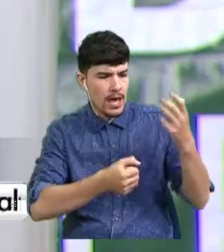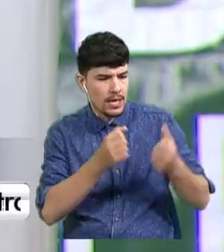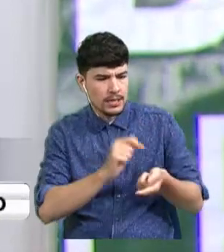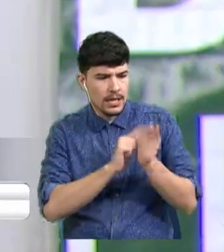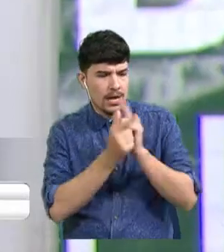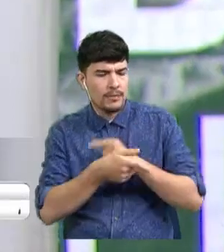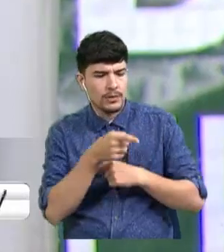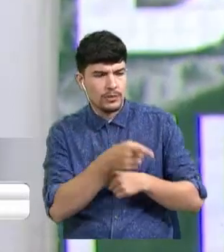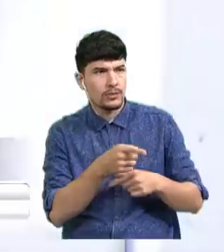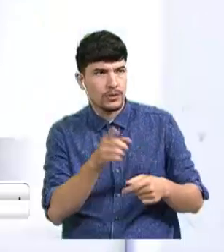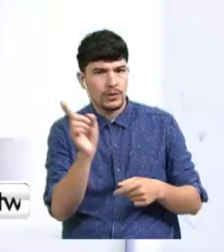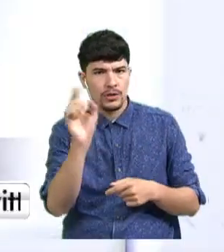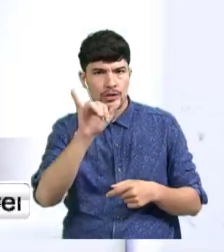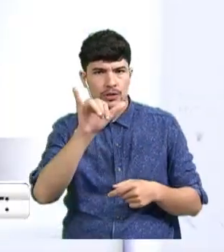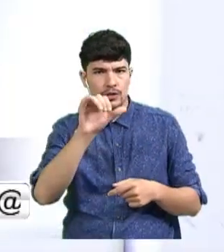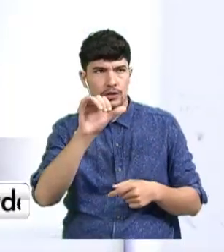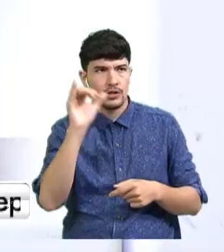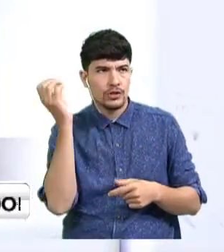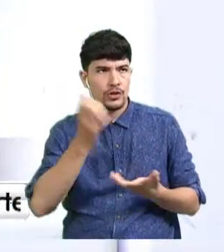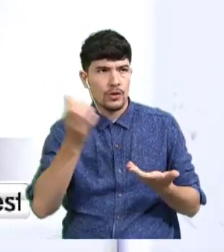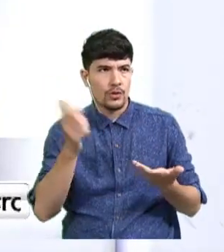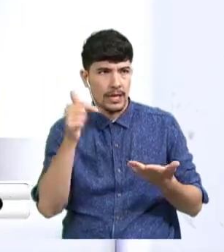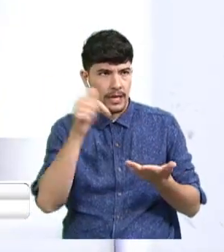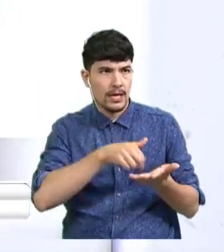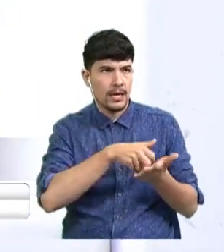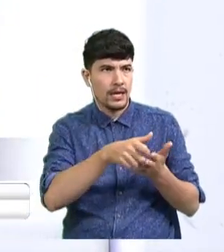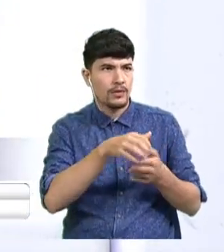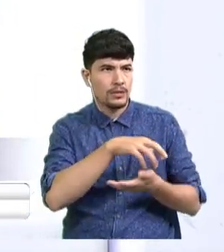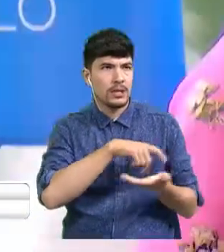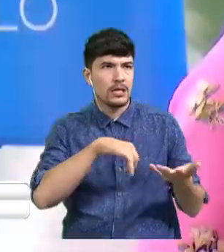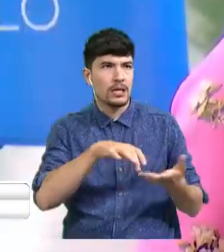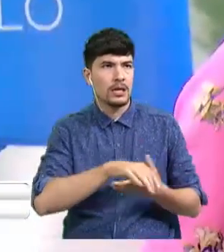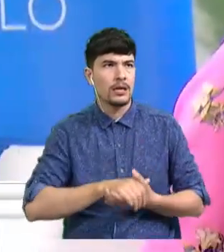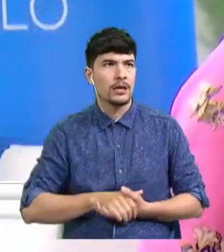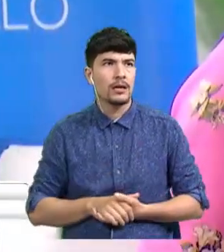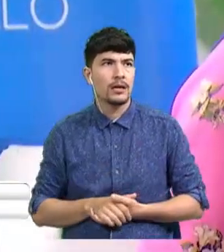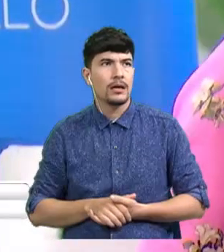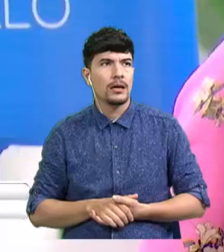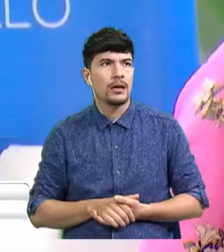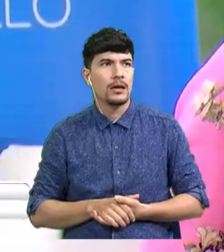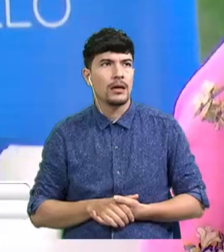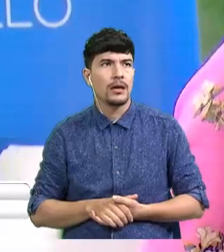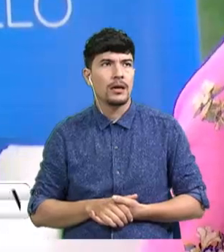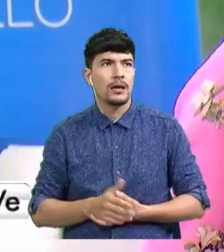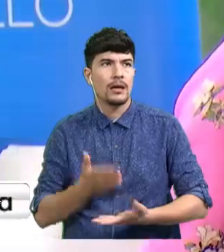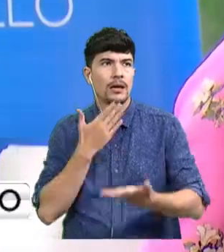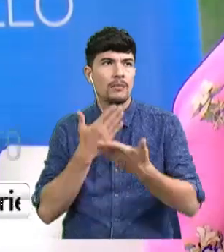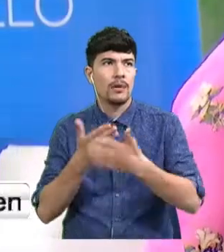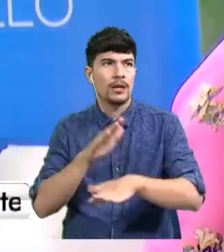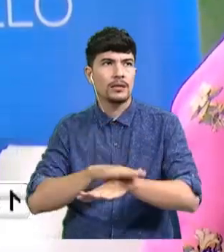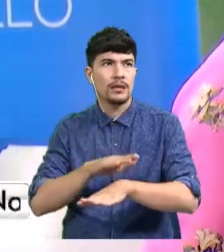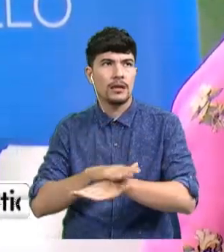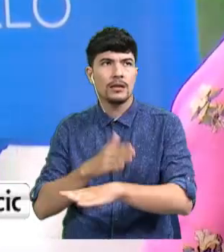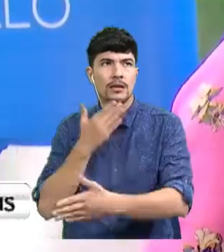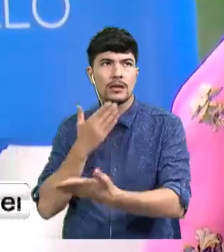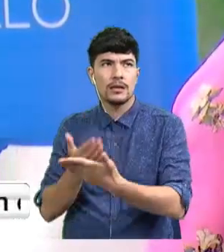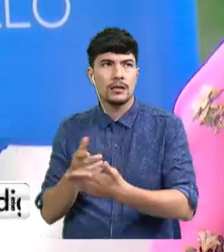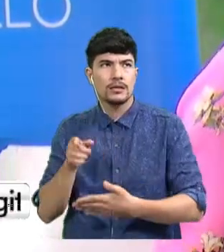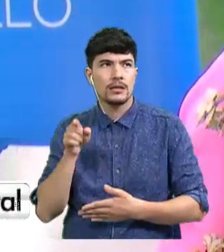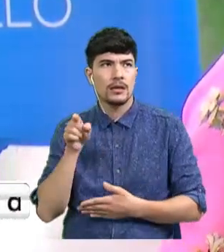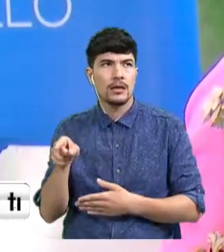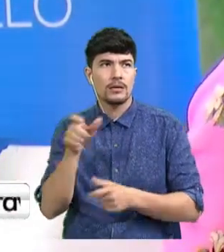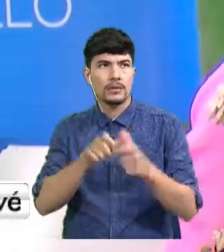yogures importantes, Yogus, que tiene usted aquí en Girón, Santander. Bueno, muy buenas tardes, gracias a